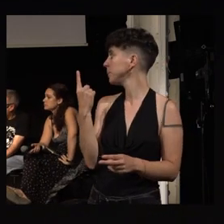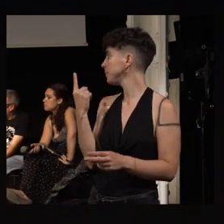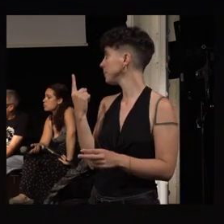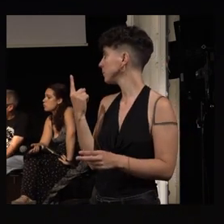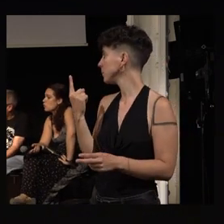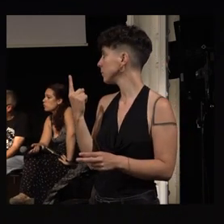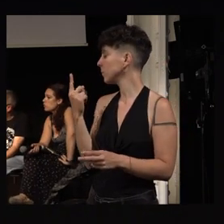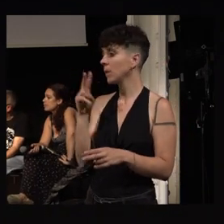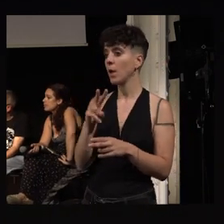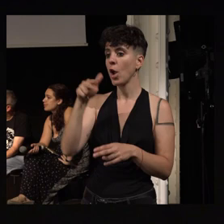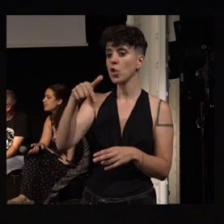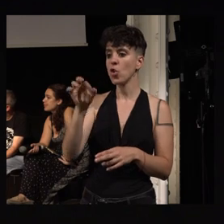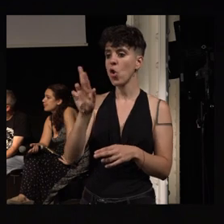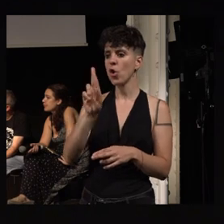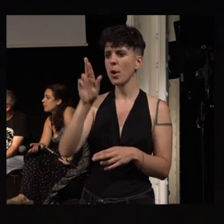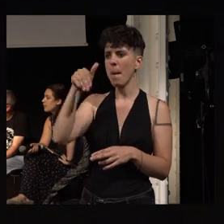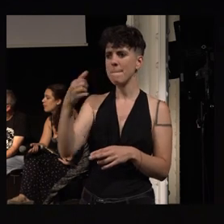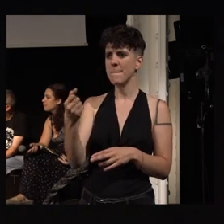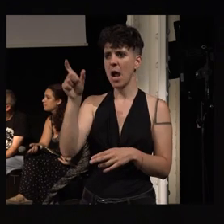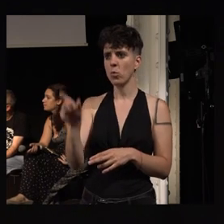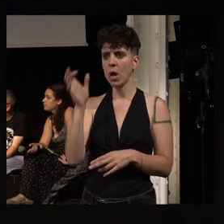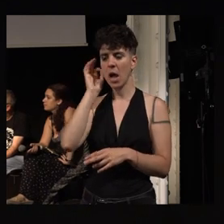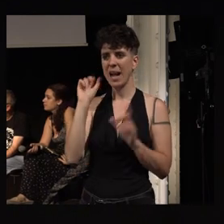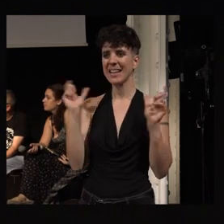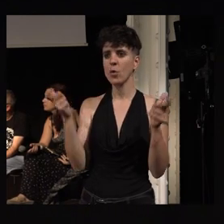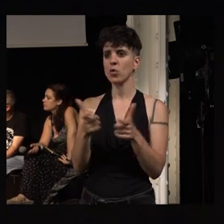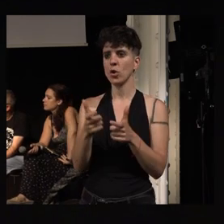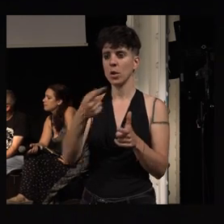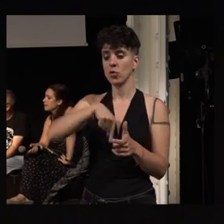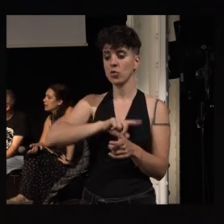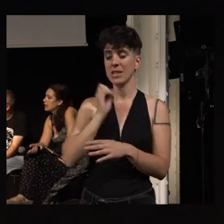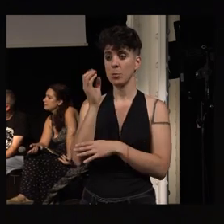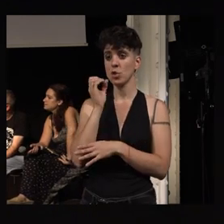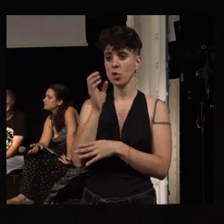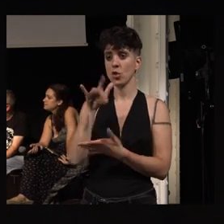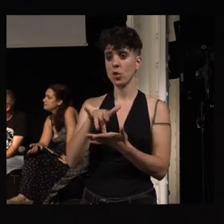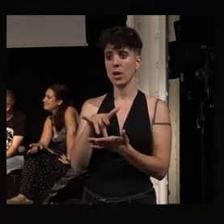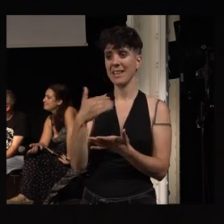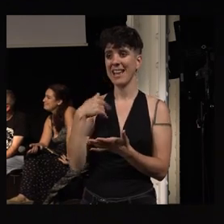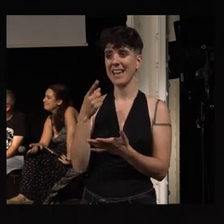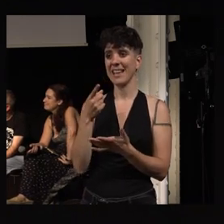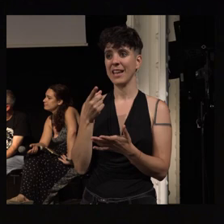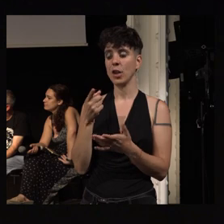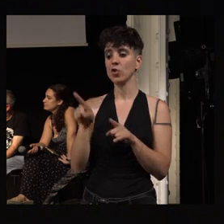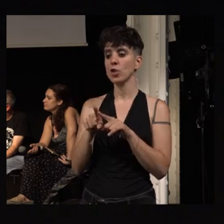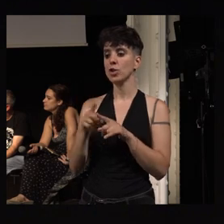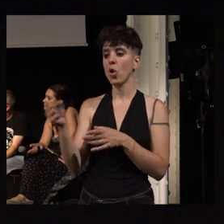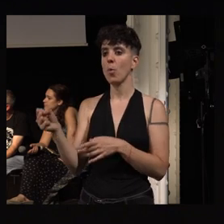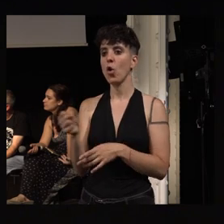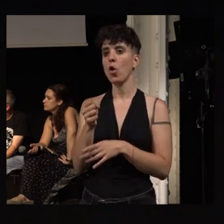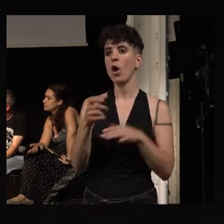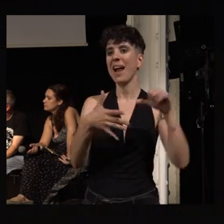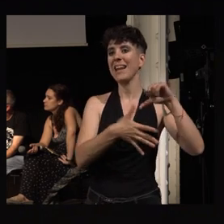una tía que se llama Norma, una reunión en la que habíamos hecho una exposición y habíamos intentado colar a una mujer latina por todas